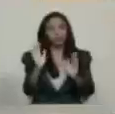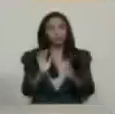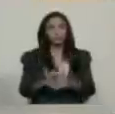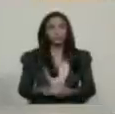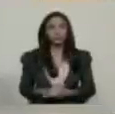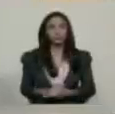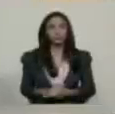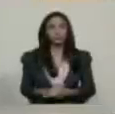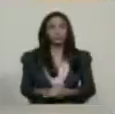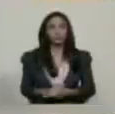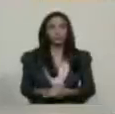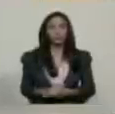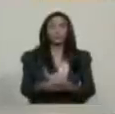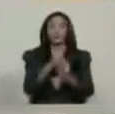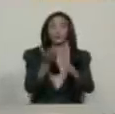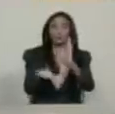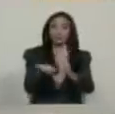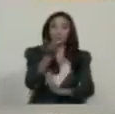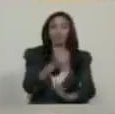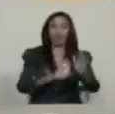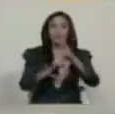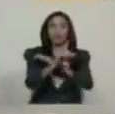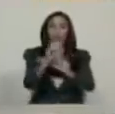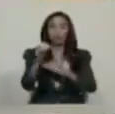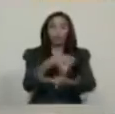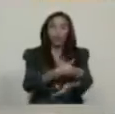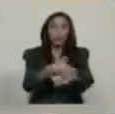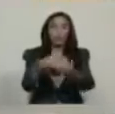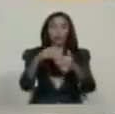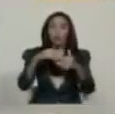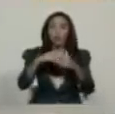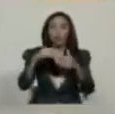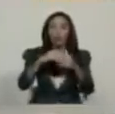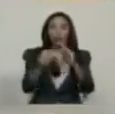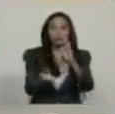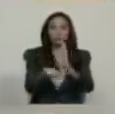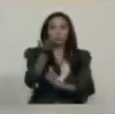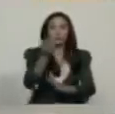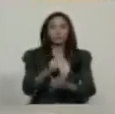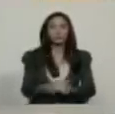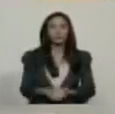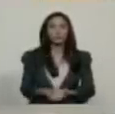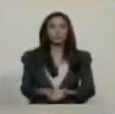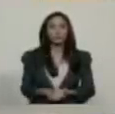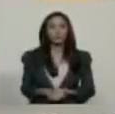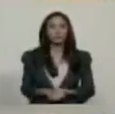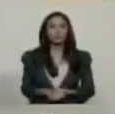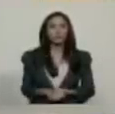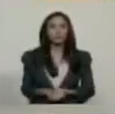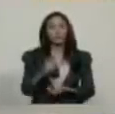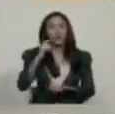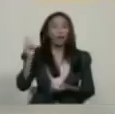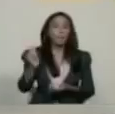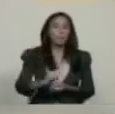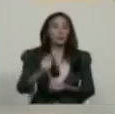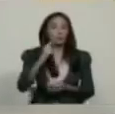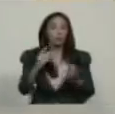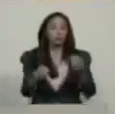ingreso superior a 250 millones de dólares mes. Al mes.